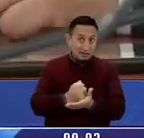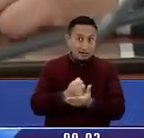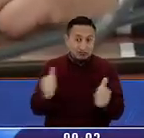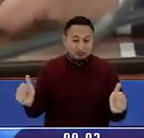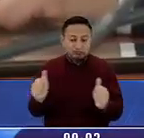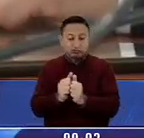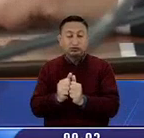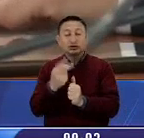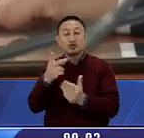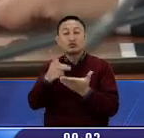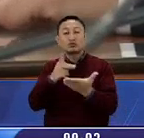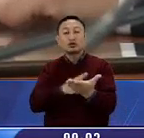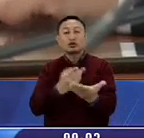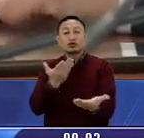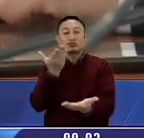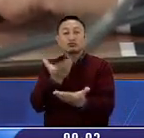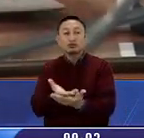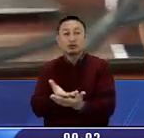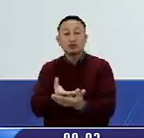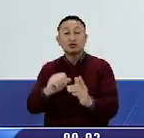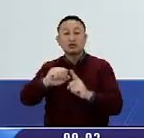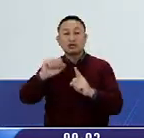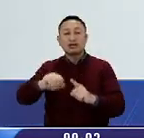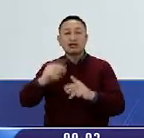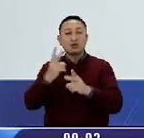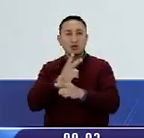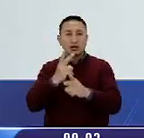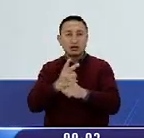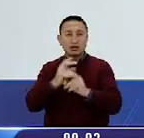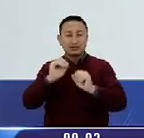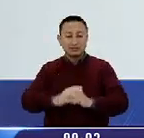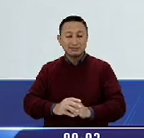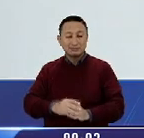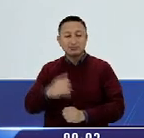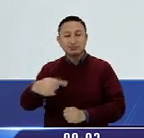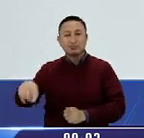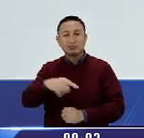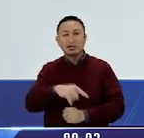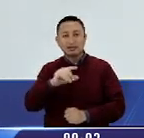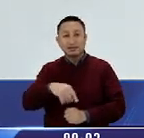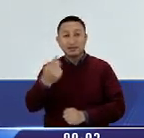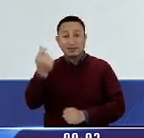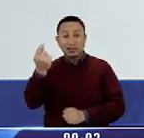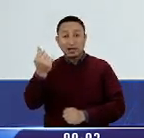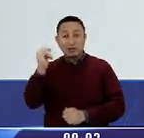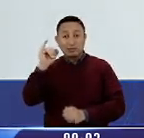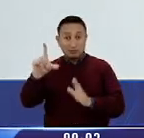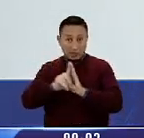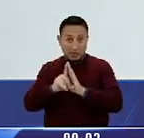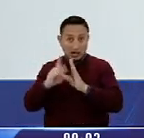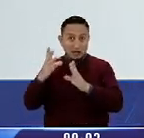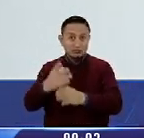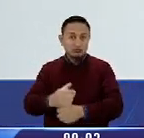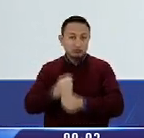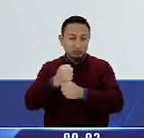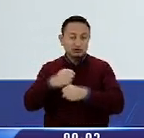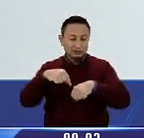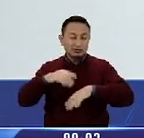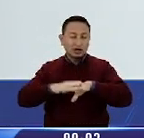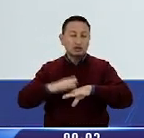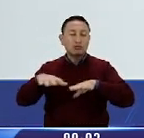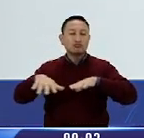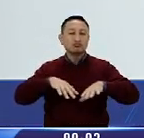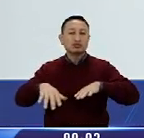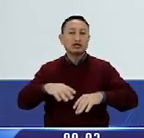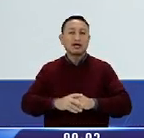indicaron, pretenden crear un sistema de prevención, identificación y recuperación de recursos provenientes de